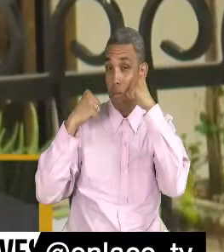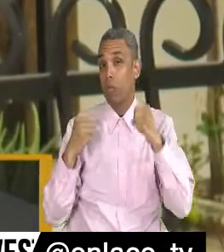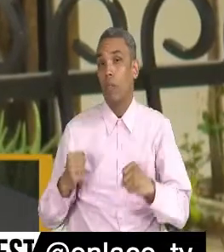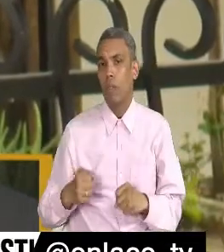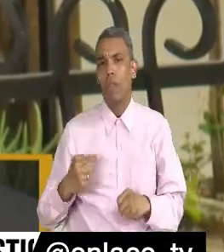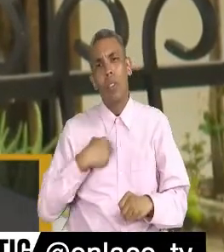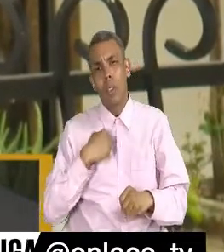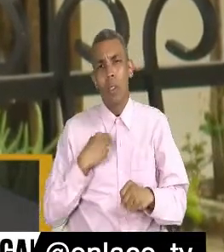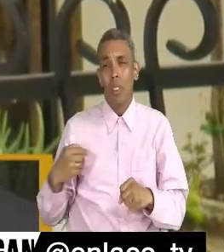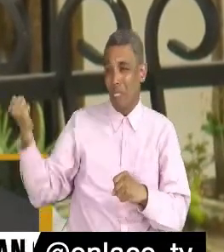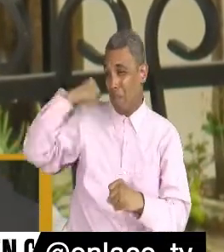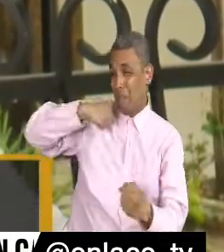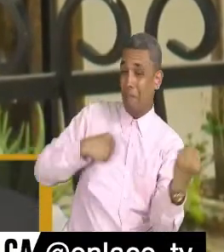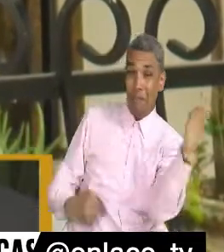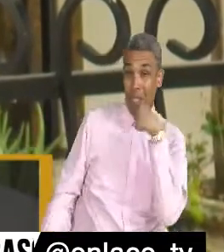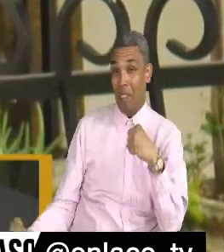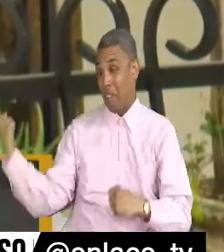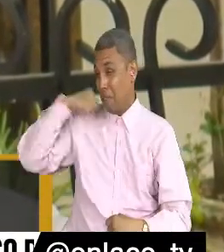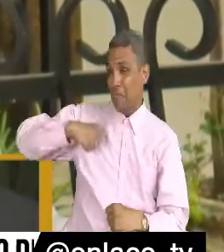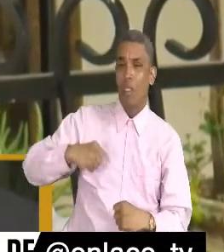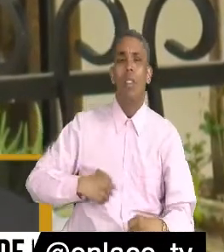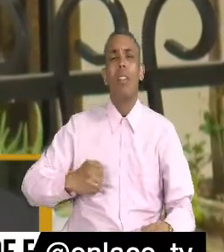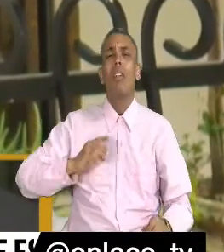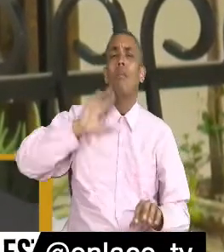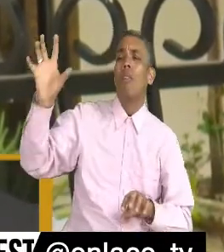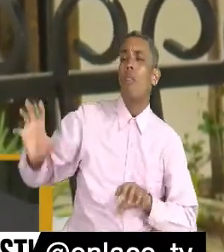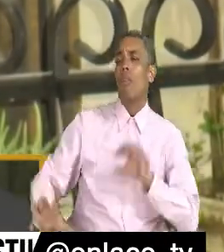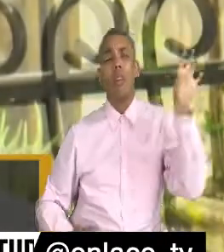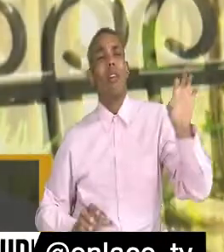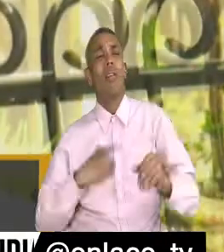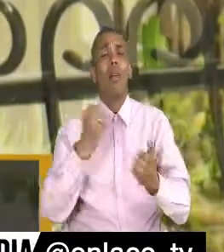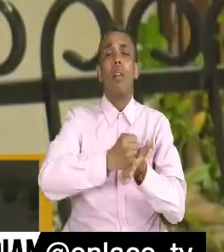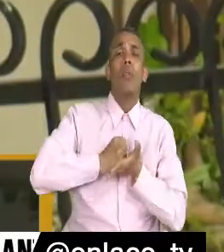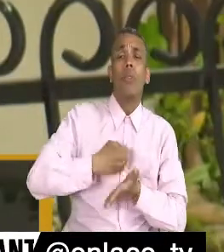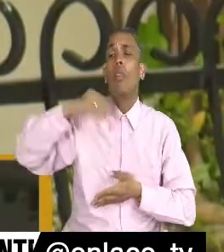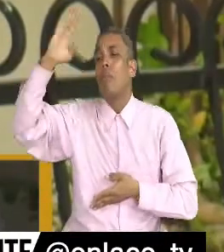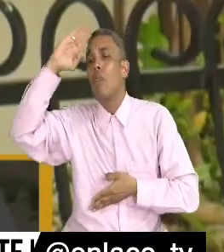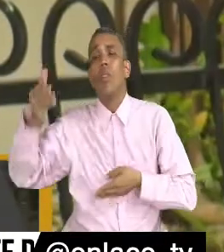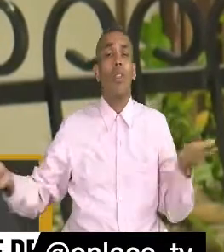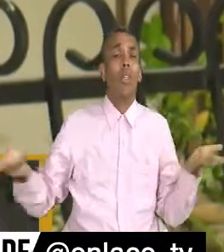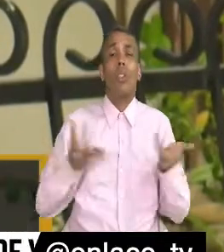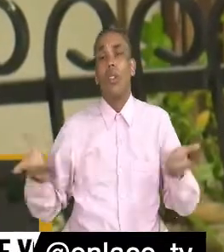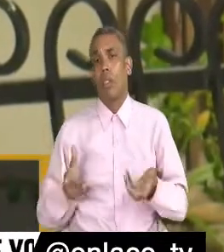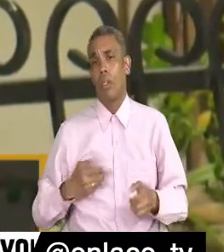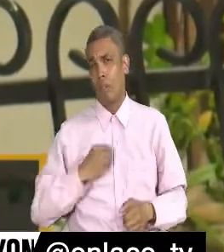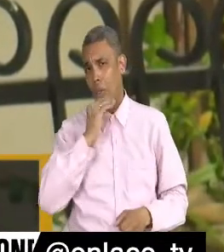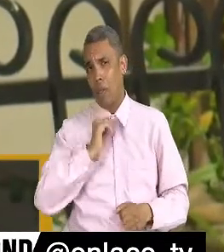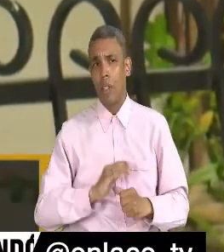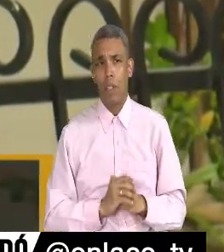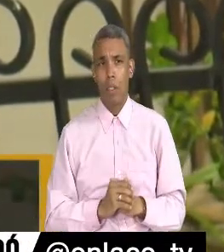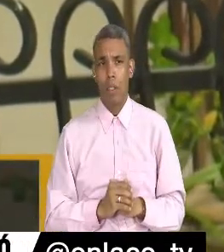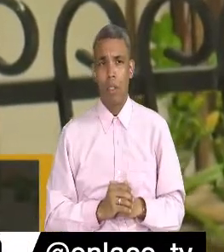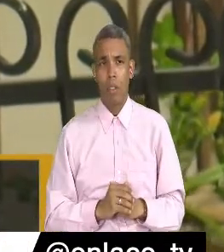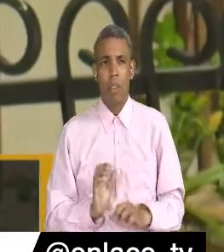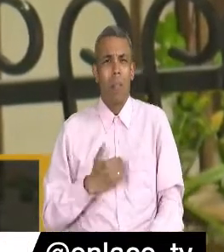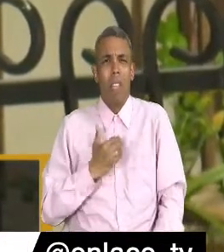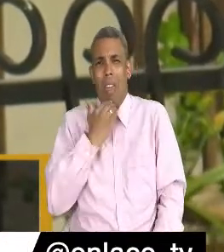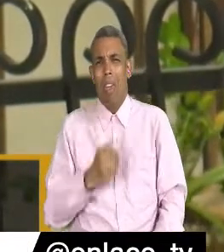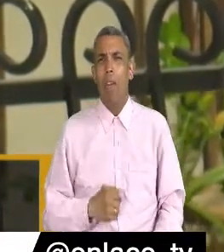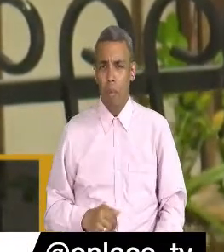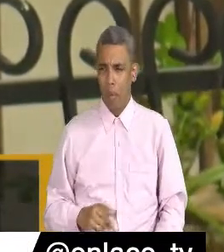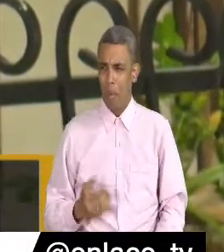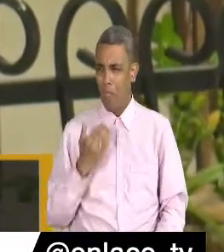no, nadie me quitaba ni aparecía la policía, yo esperaba que llegara la policía. Por mí, ¿sabe qué? Que él me hubiera matado a mí, pero que él no tuviera